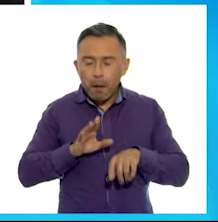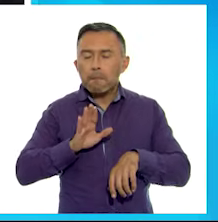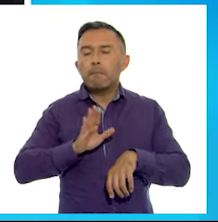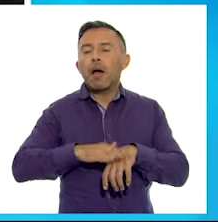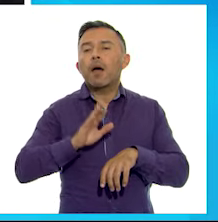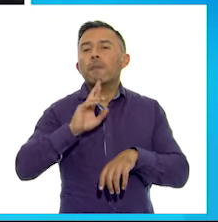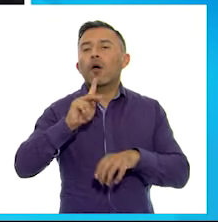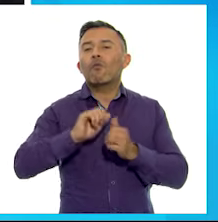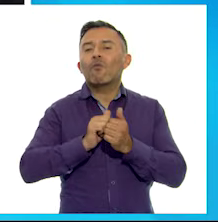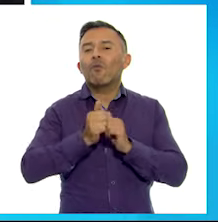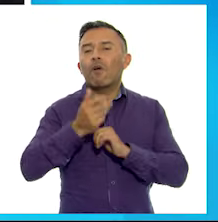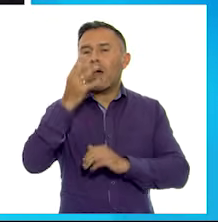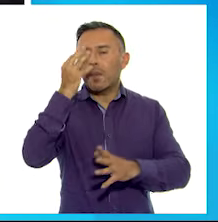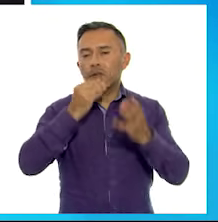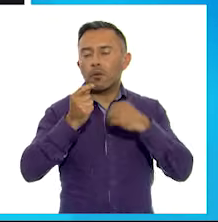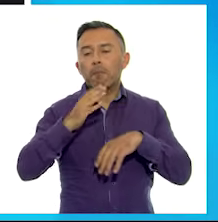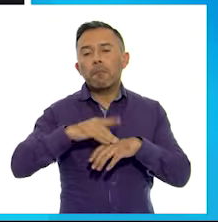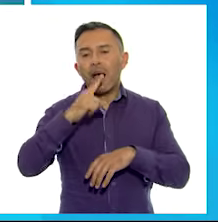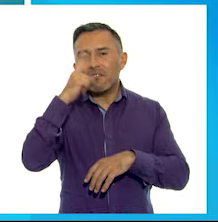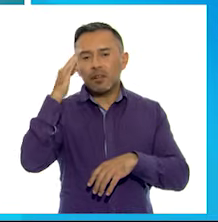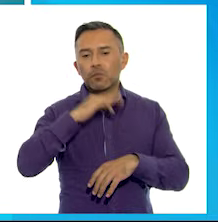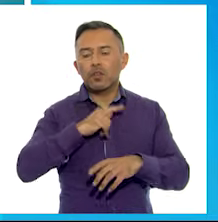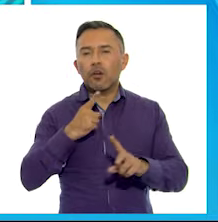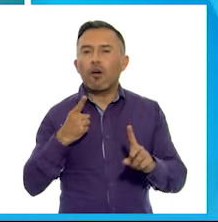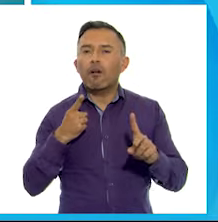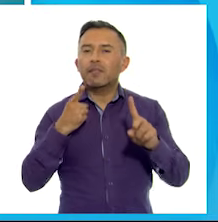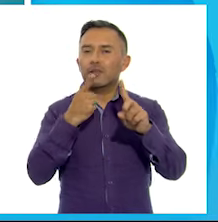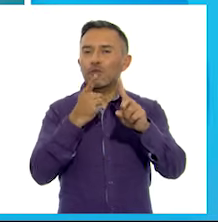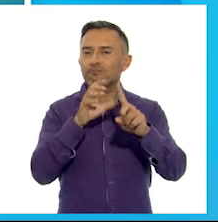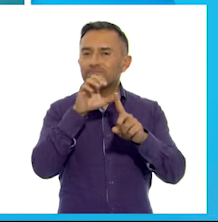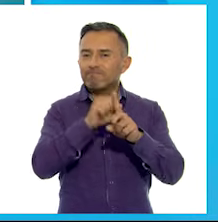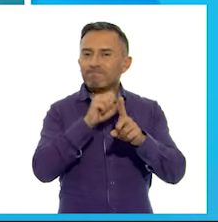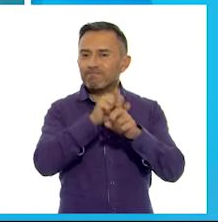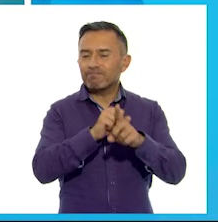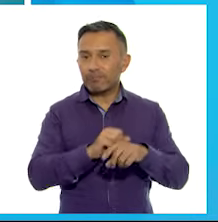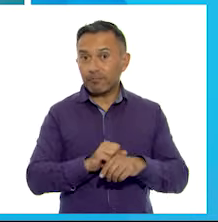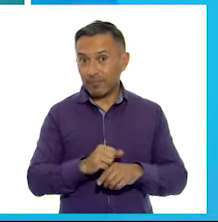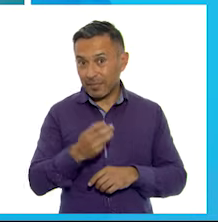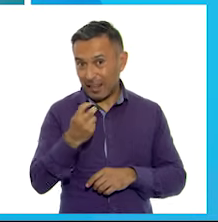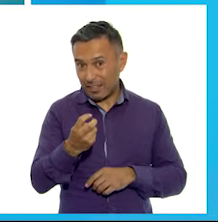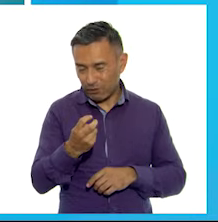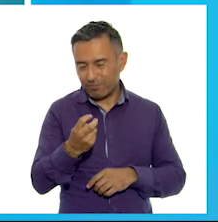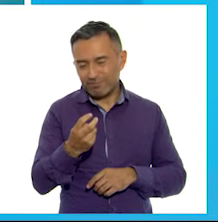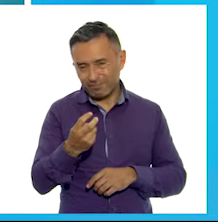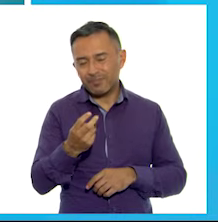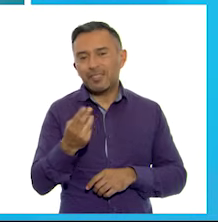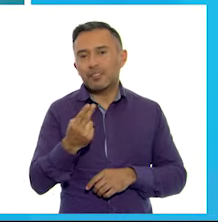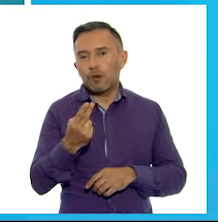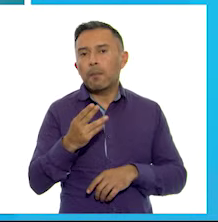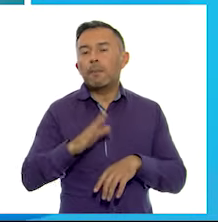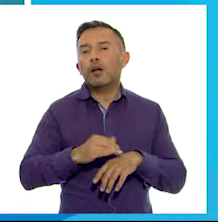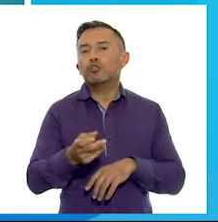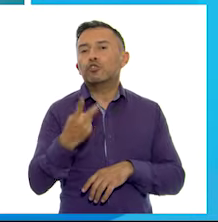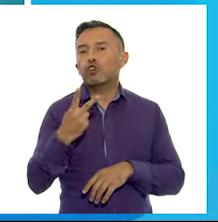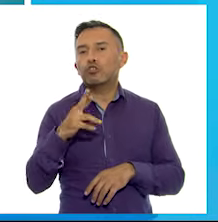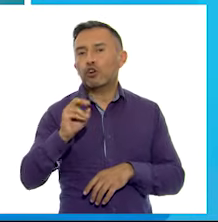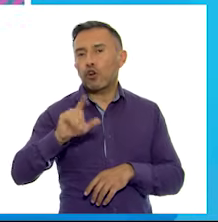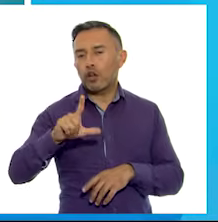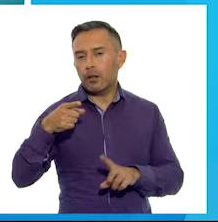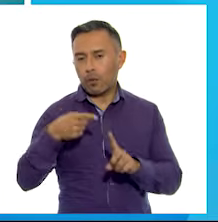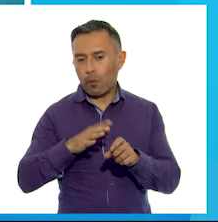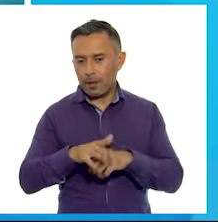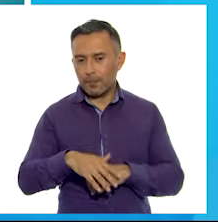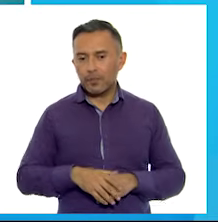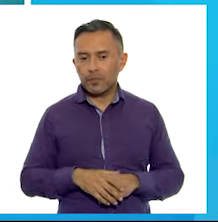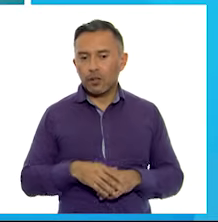y llegaremos más fácil a nuestros objetivos en la programación. Para ello, definiremos dos roles.